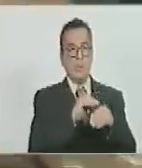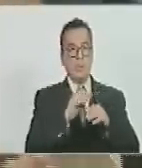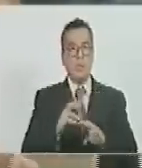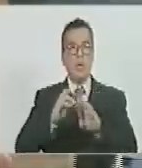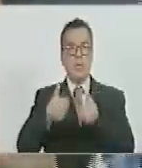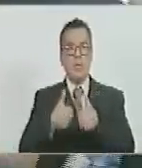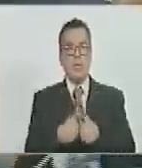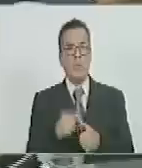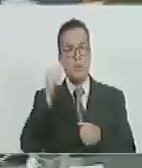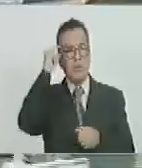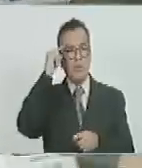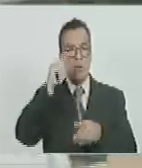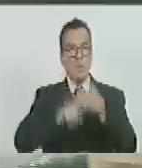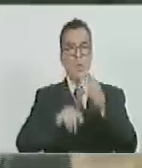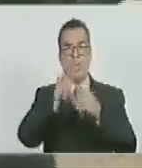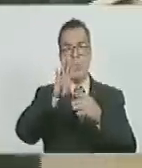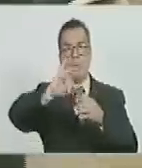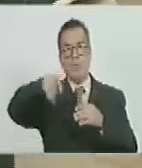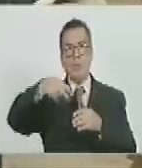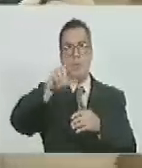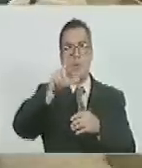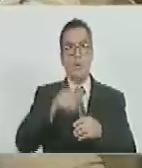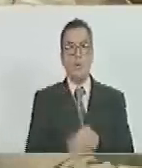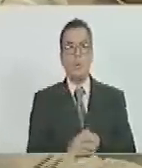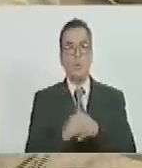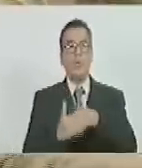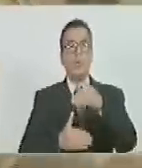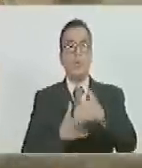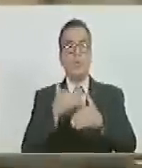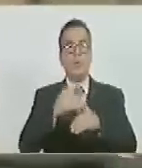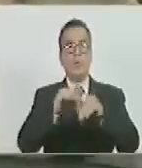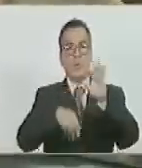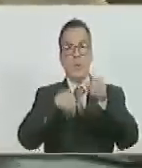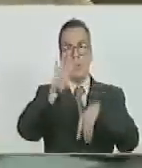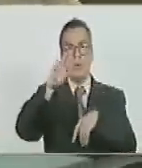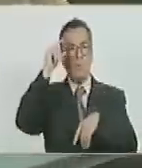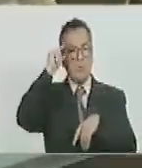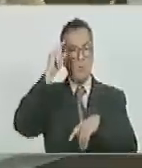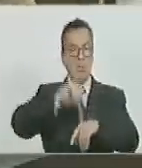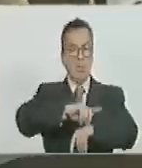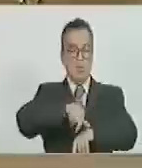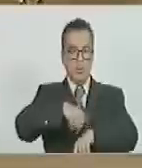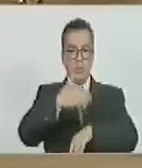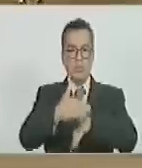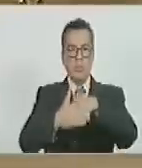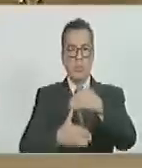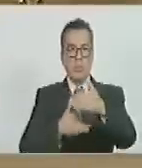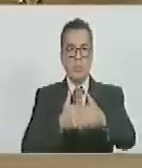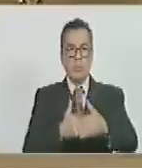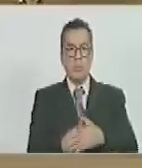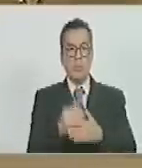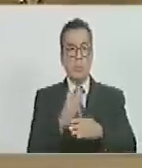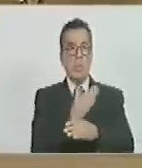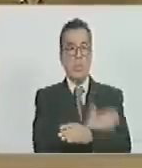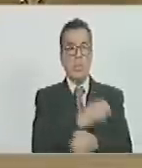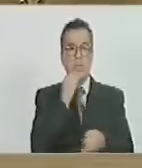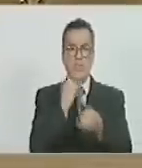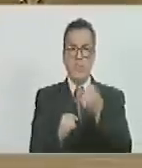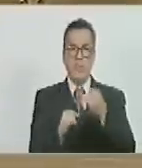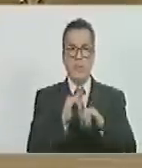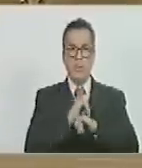inicia el día 4 de julio y transcurren 14 días continuos. Antes de